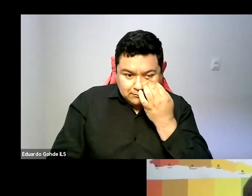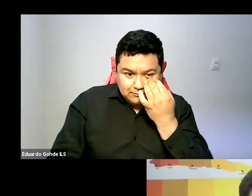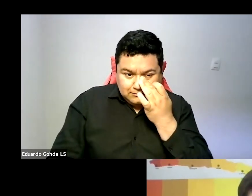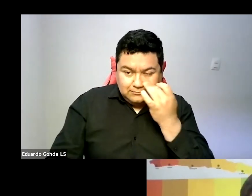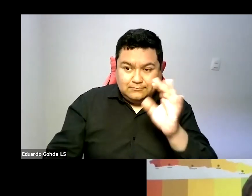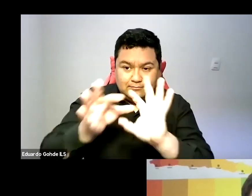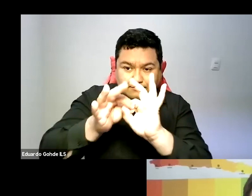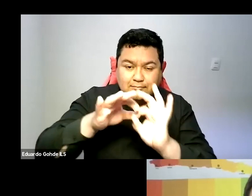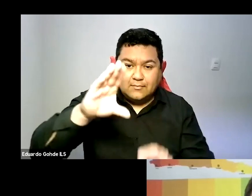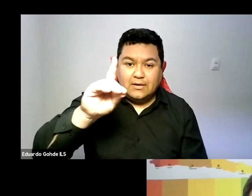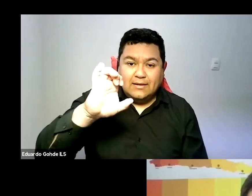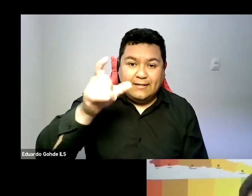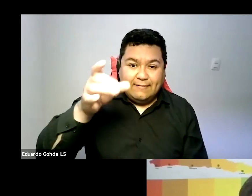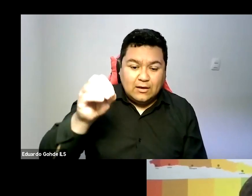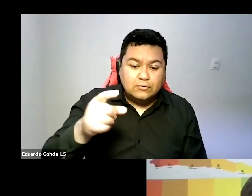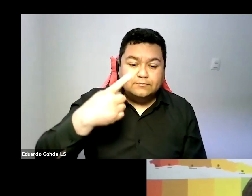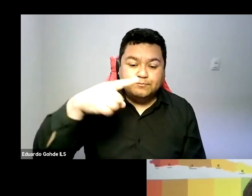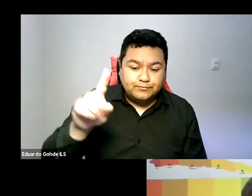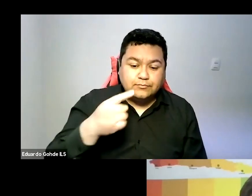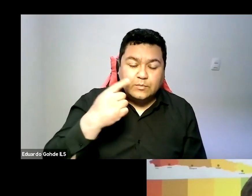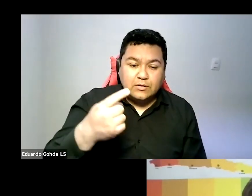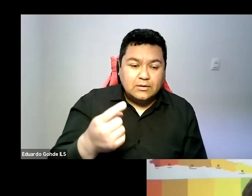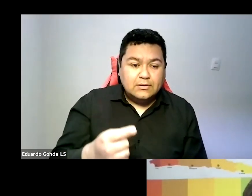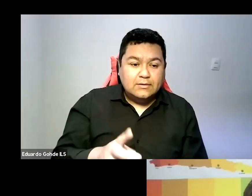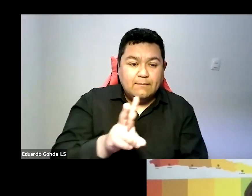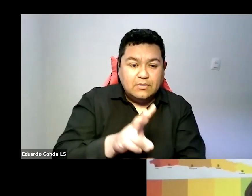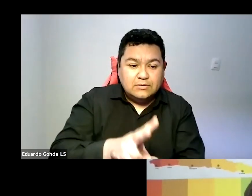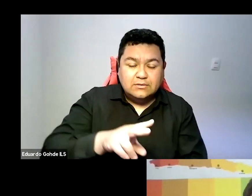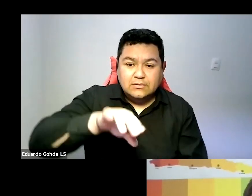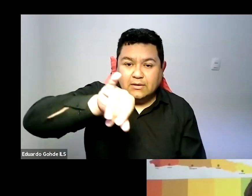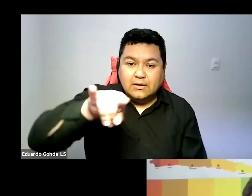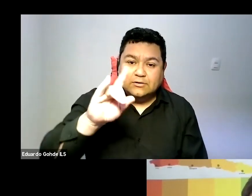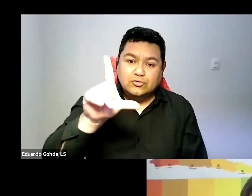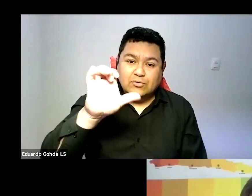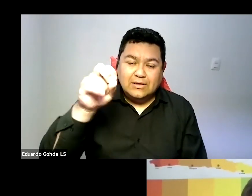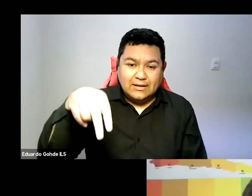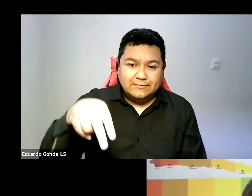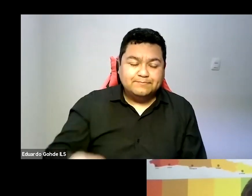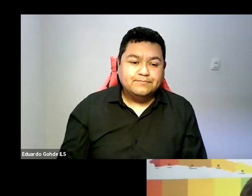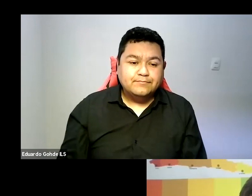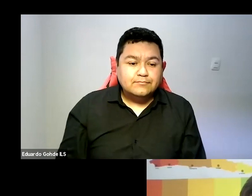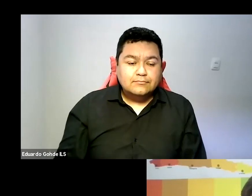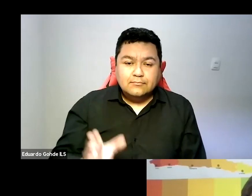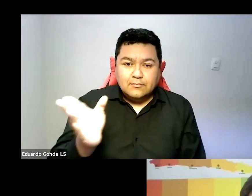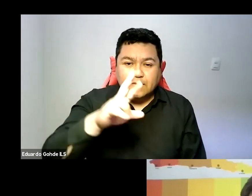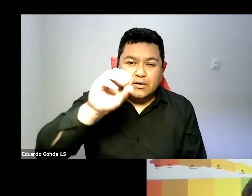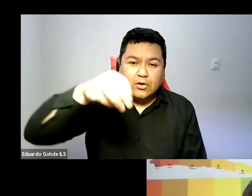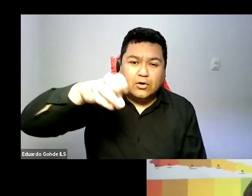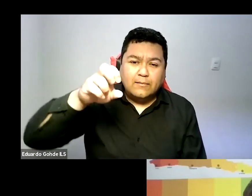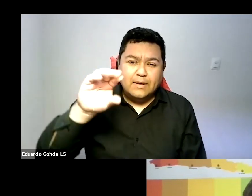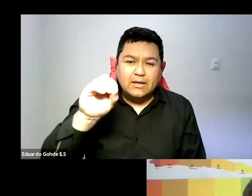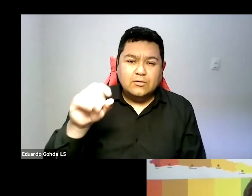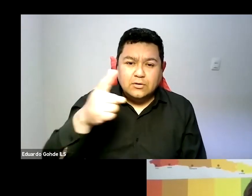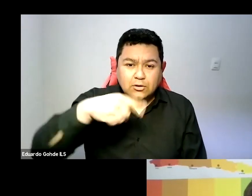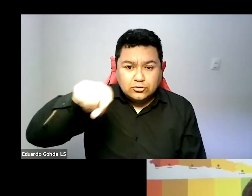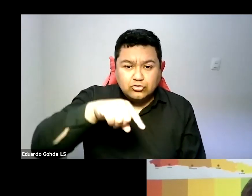Muchas gracias, Diego. Tenemos otra pregunta de la profesora Juliet Romero. Dice, ¿qué podemos contemplar